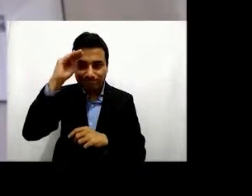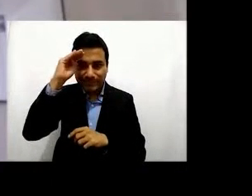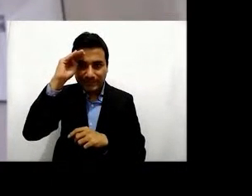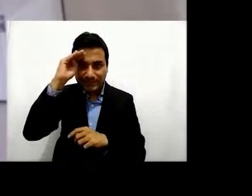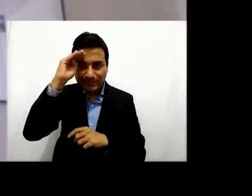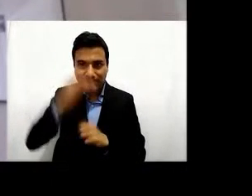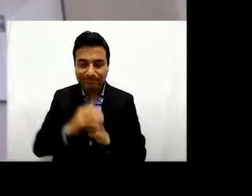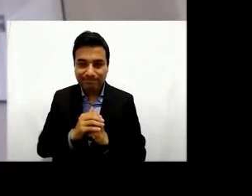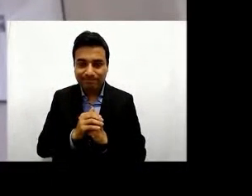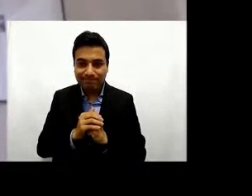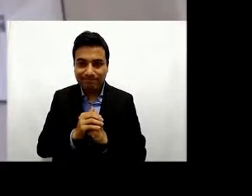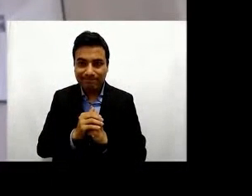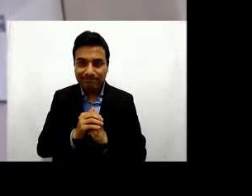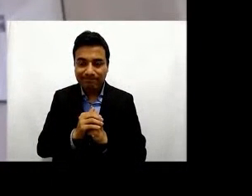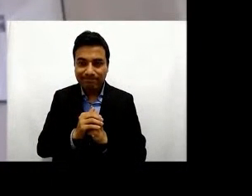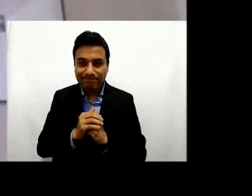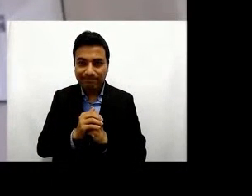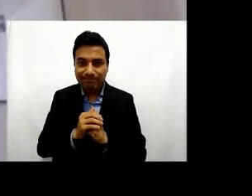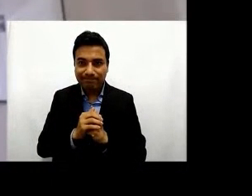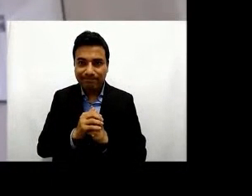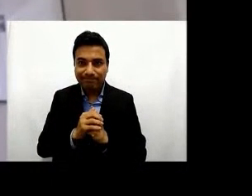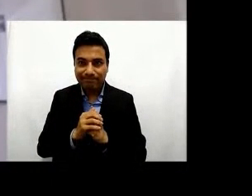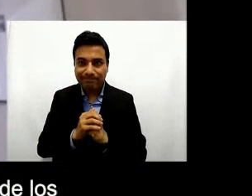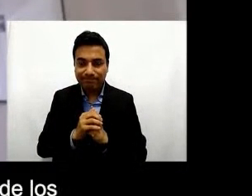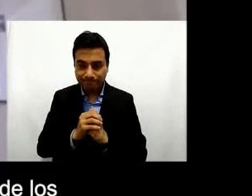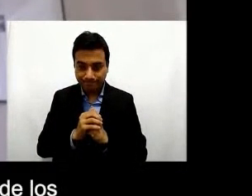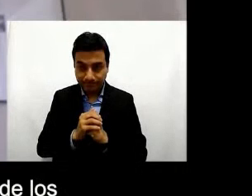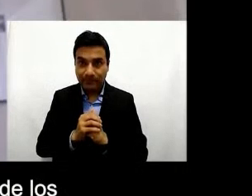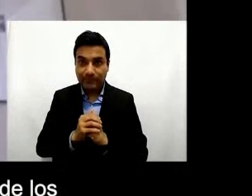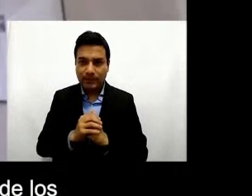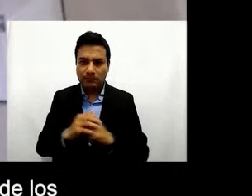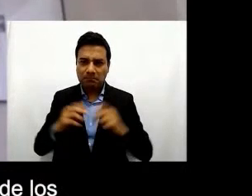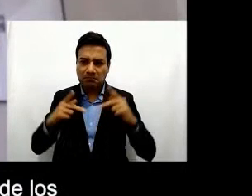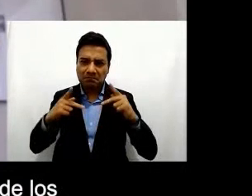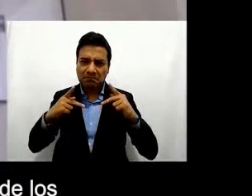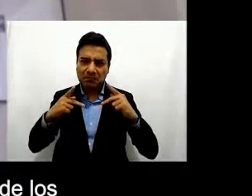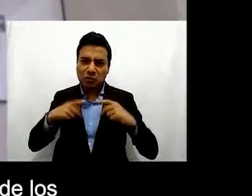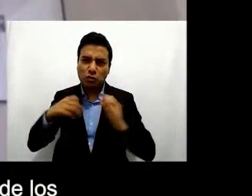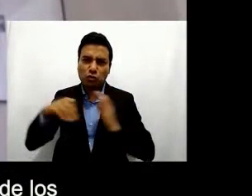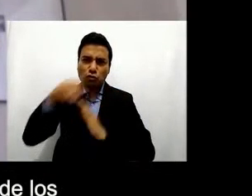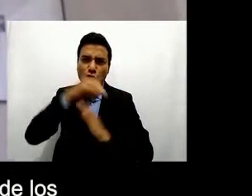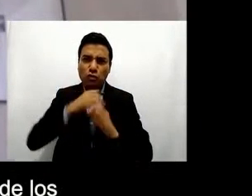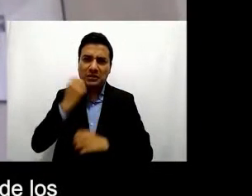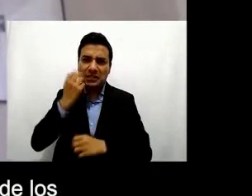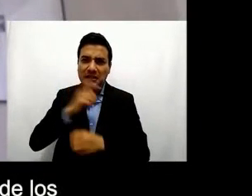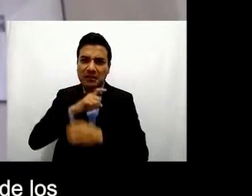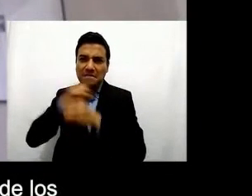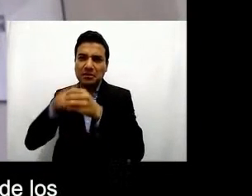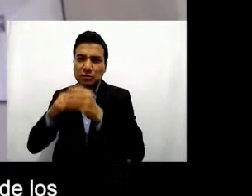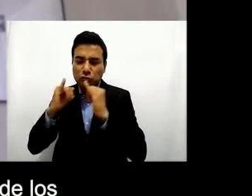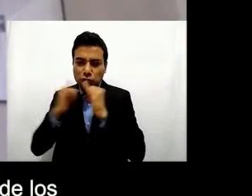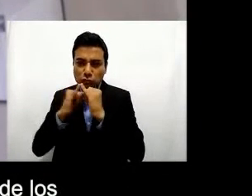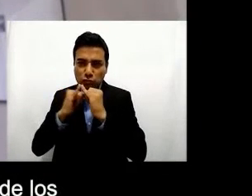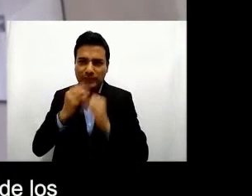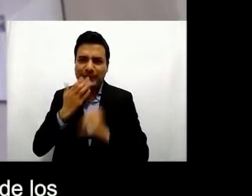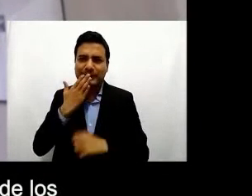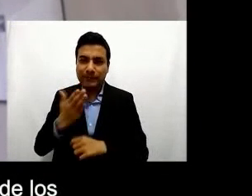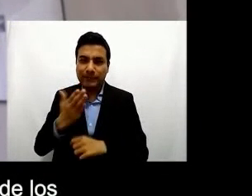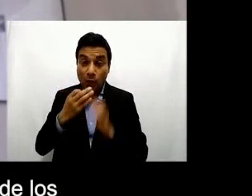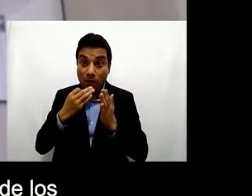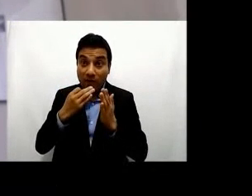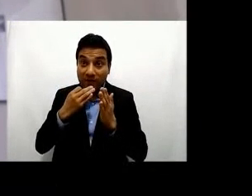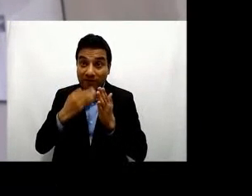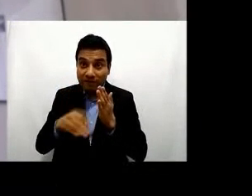de ser parte de las instituciones, pero nadie ha dicho, estos son nuestros valores. Y como resultado de los